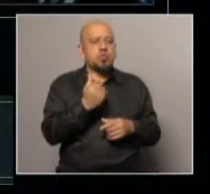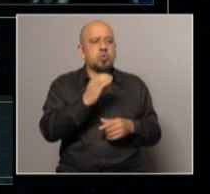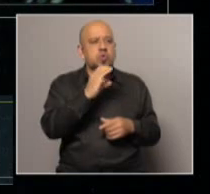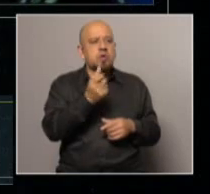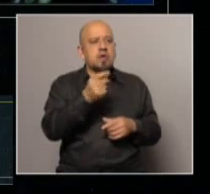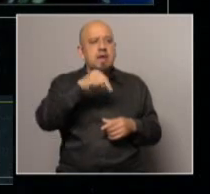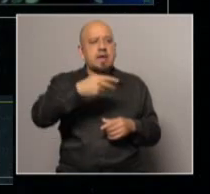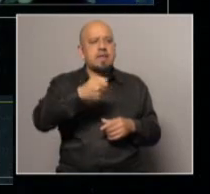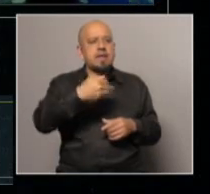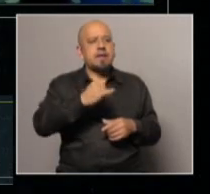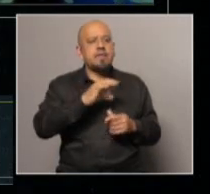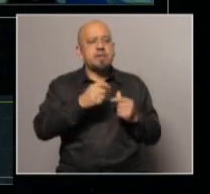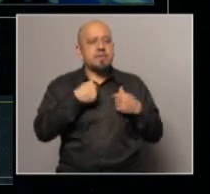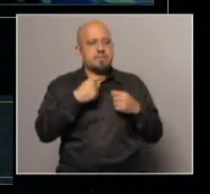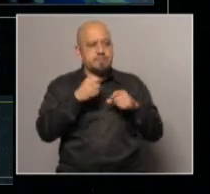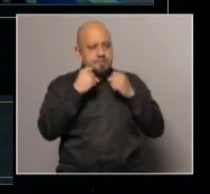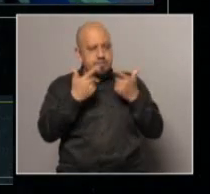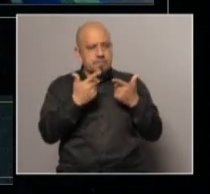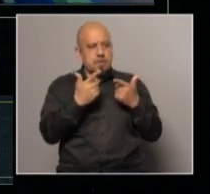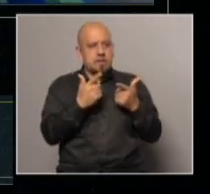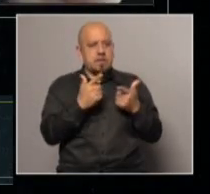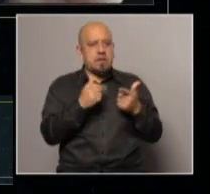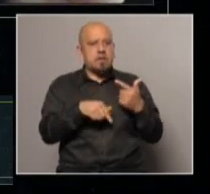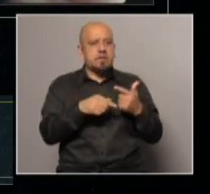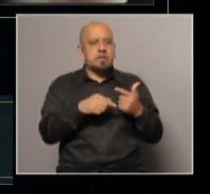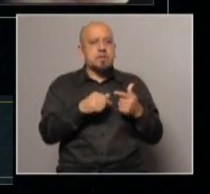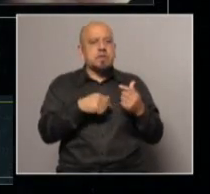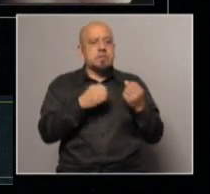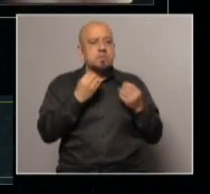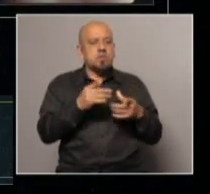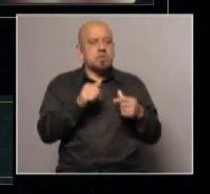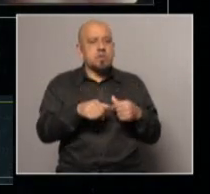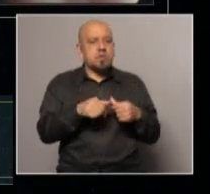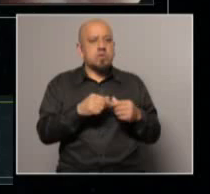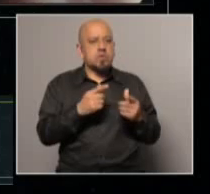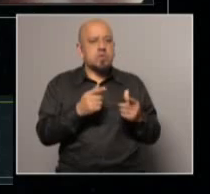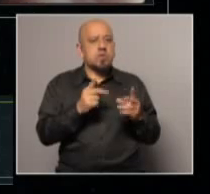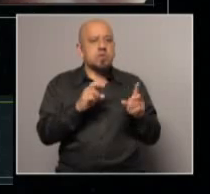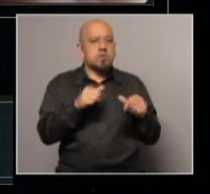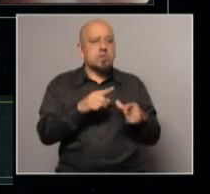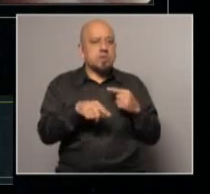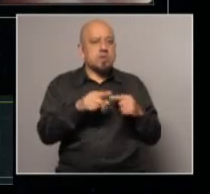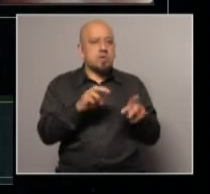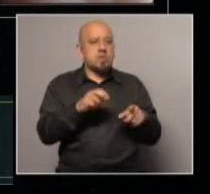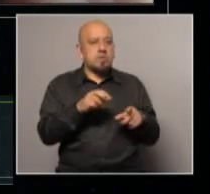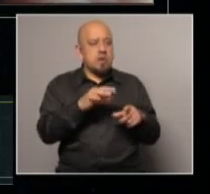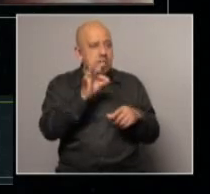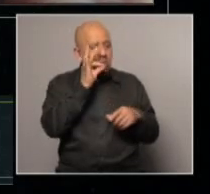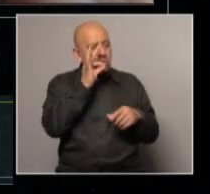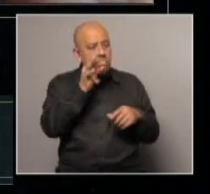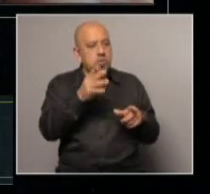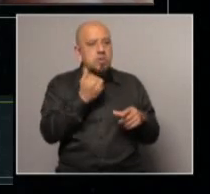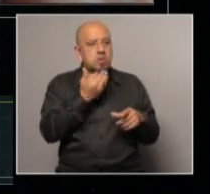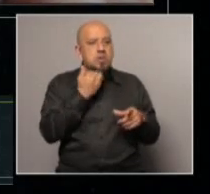Pero a mí me ha sorprendido cuando leía para esta nota, porque realmente estoy bastante alejada, sobre todo del consumo de cannabis,